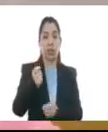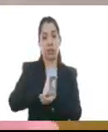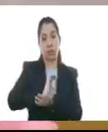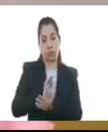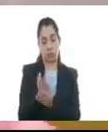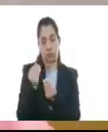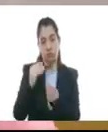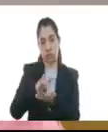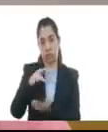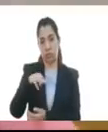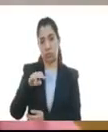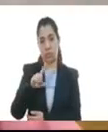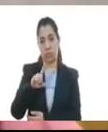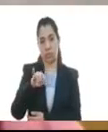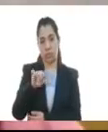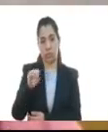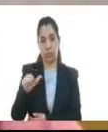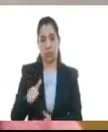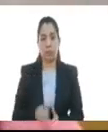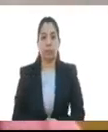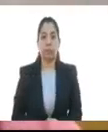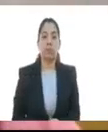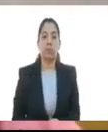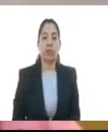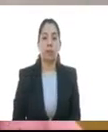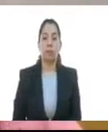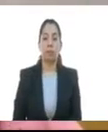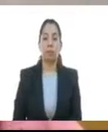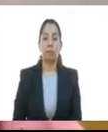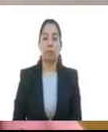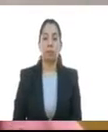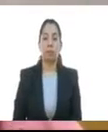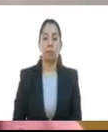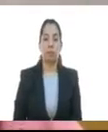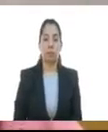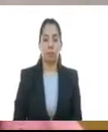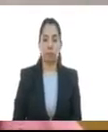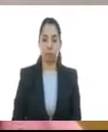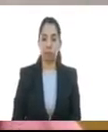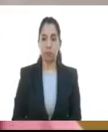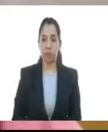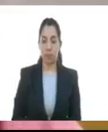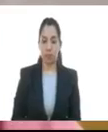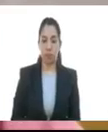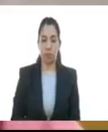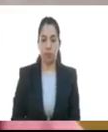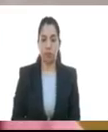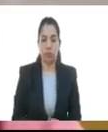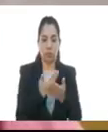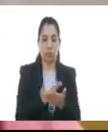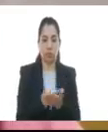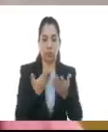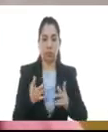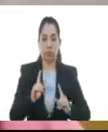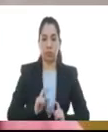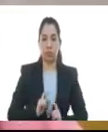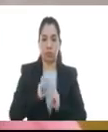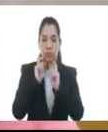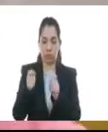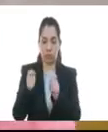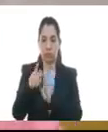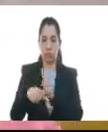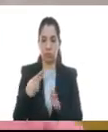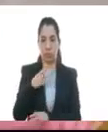gracias, Melissa. Ahora, a continuación, tendremos la palabra de Brisa Solís.